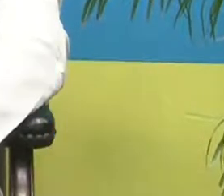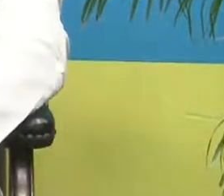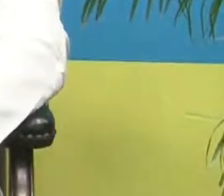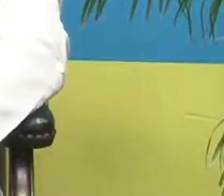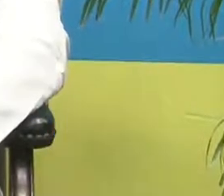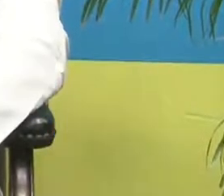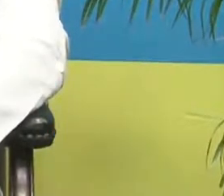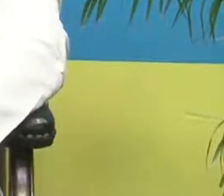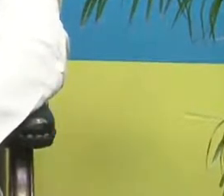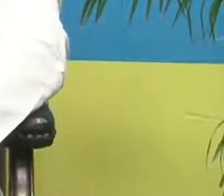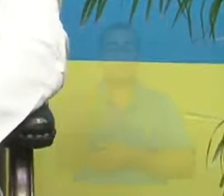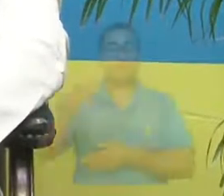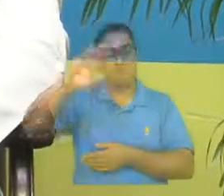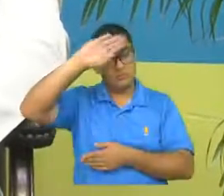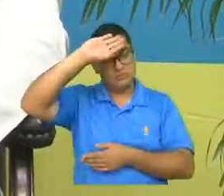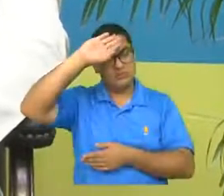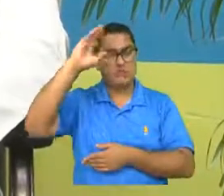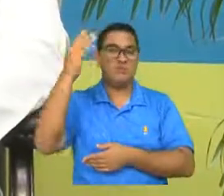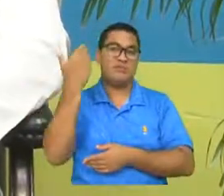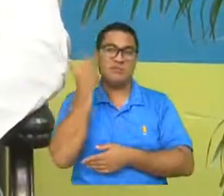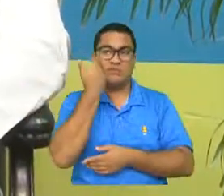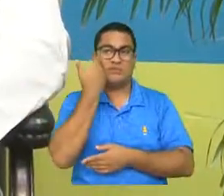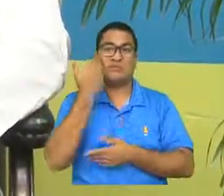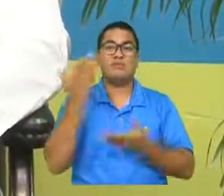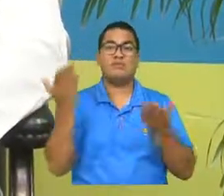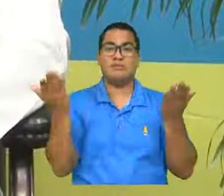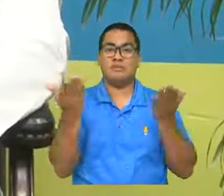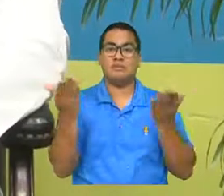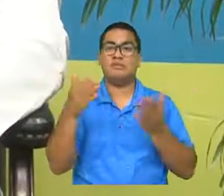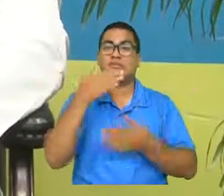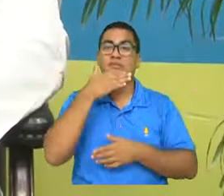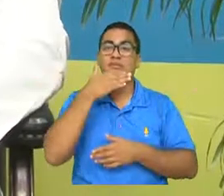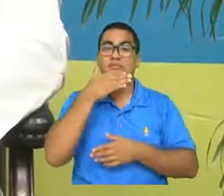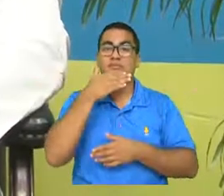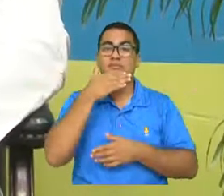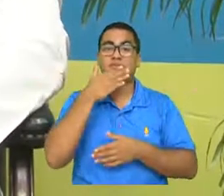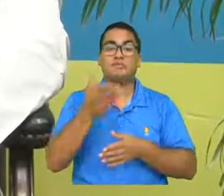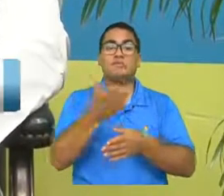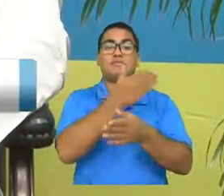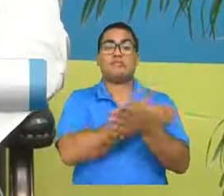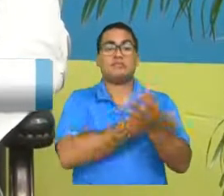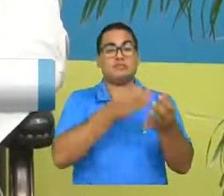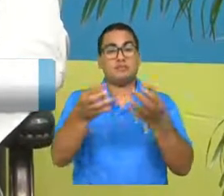que ha tenido fiebre, así como decíamos los síntomas al inicio,